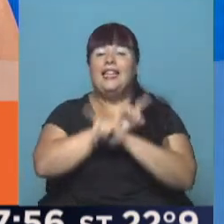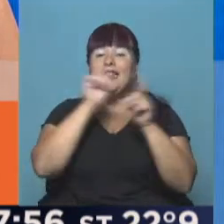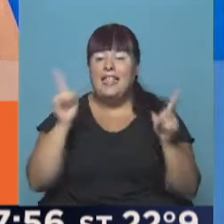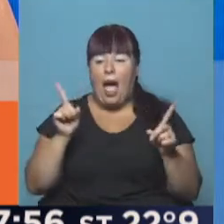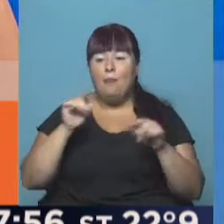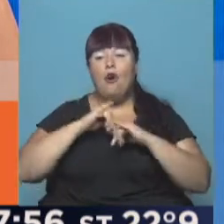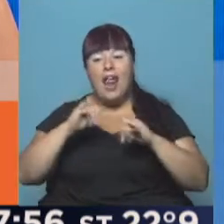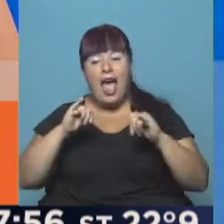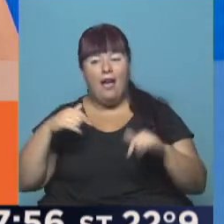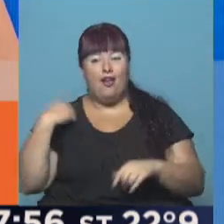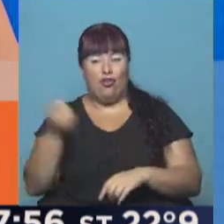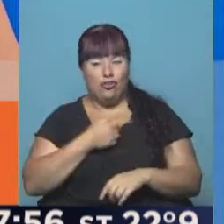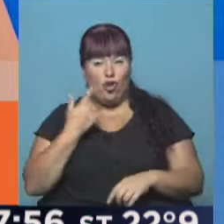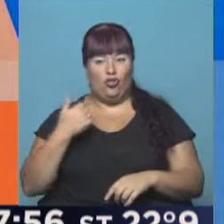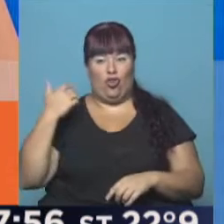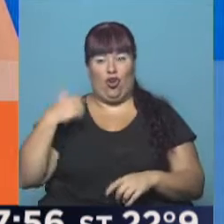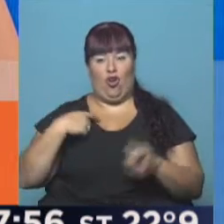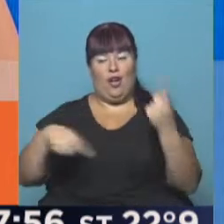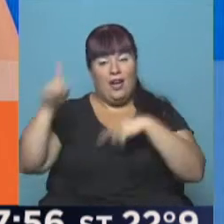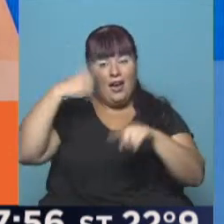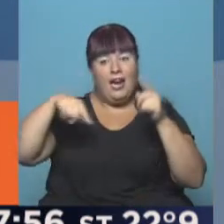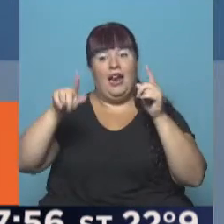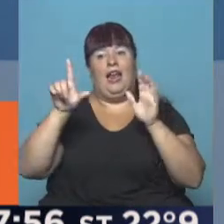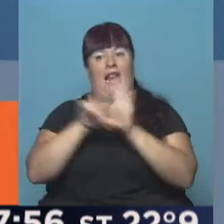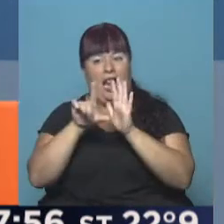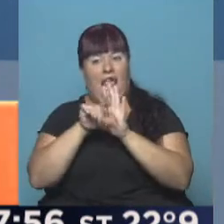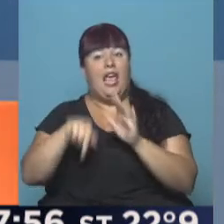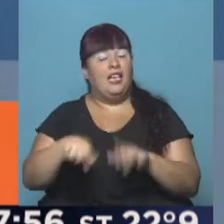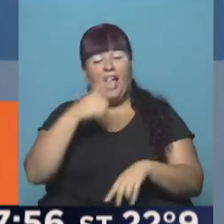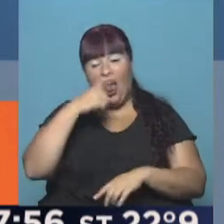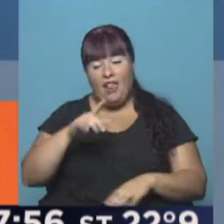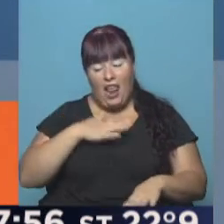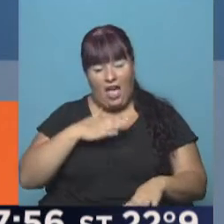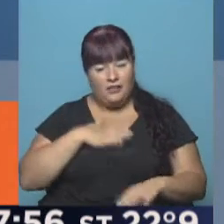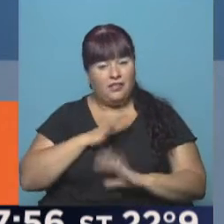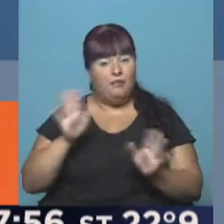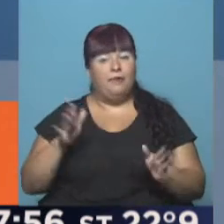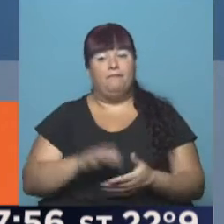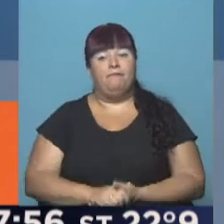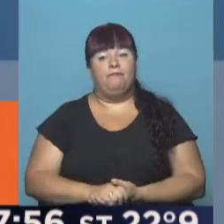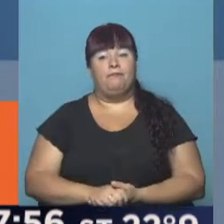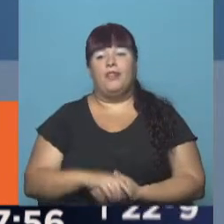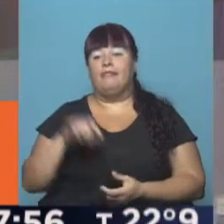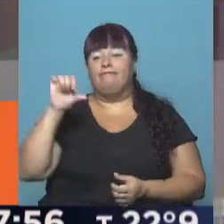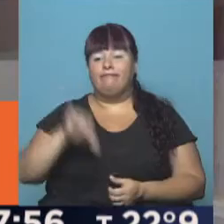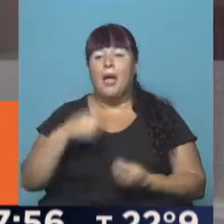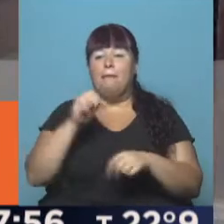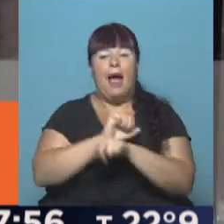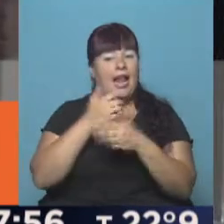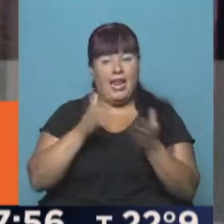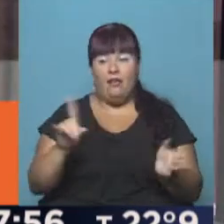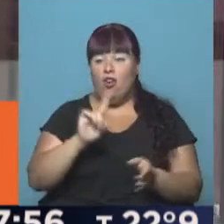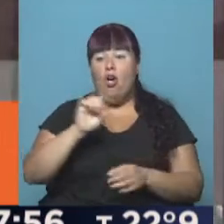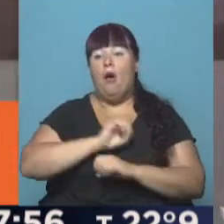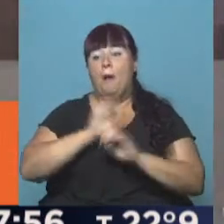la campaña que tuvimos, las gestiones legales, este hecho lamentable, dieron pie para que lo liberaran, sino